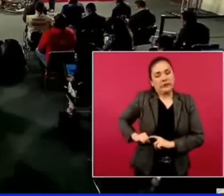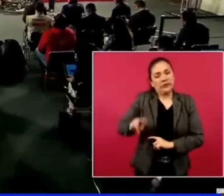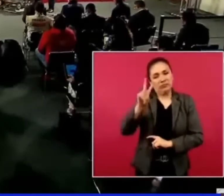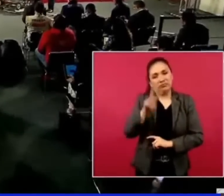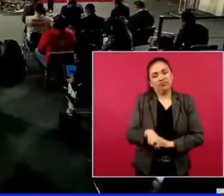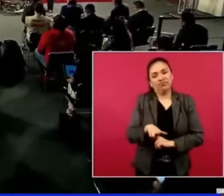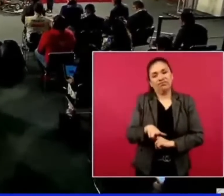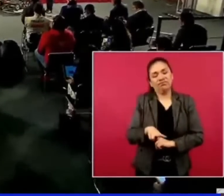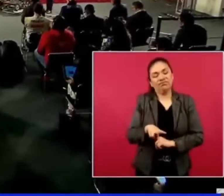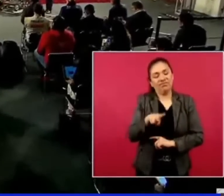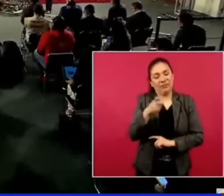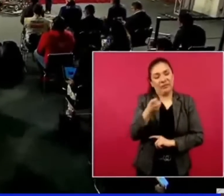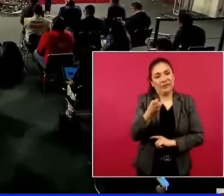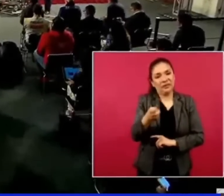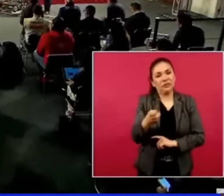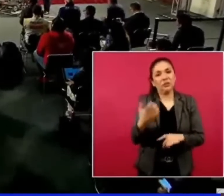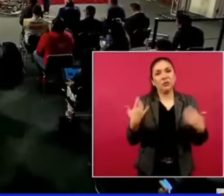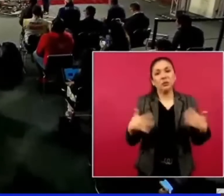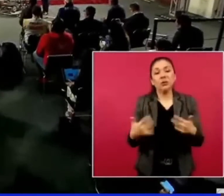también